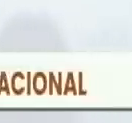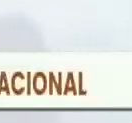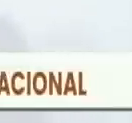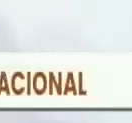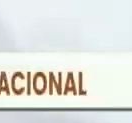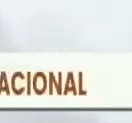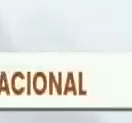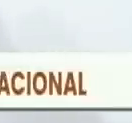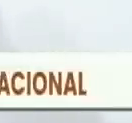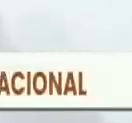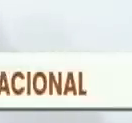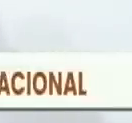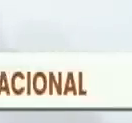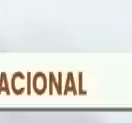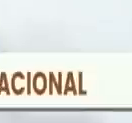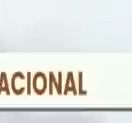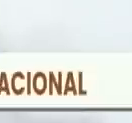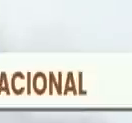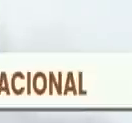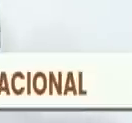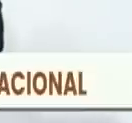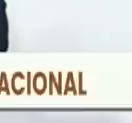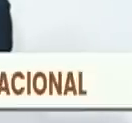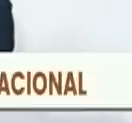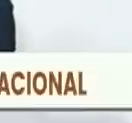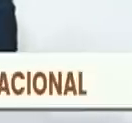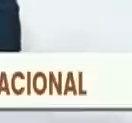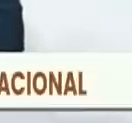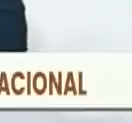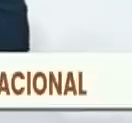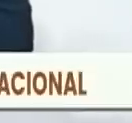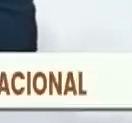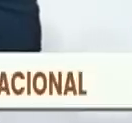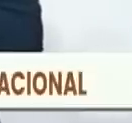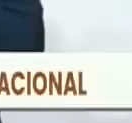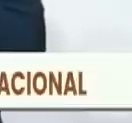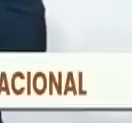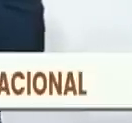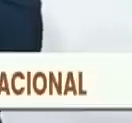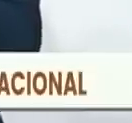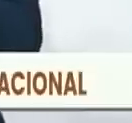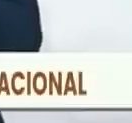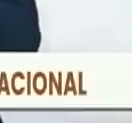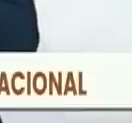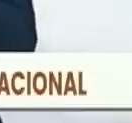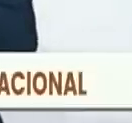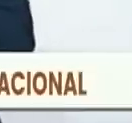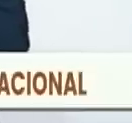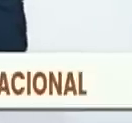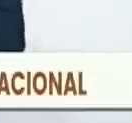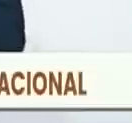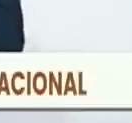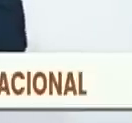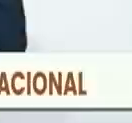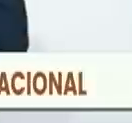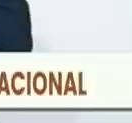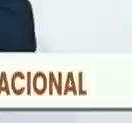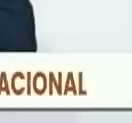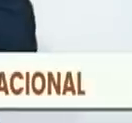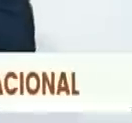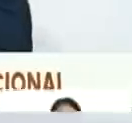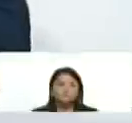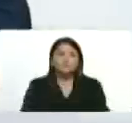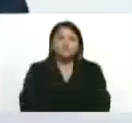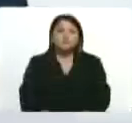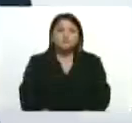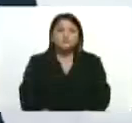Bueno, si está de acuerdo, eso es cosa suya. Aquí nosotros no estamos de acuerdo. Aquí eso es ilegal. Aquí eso es un